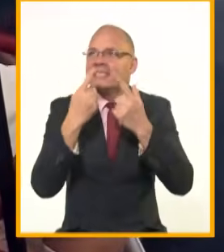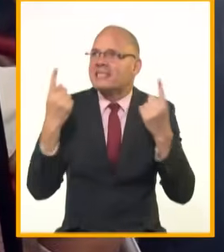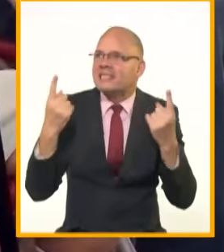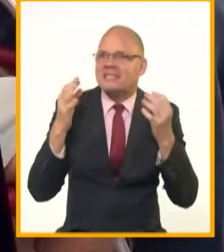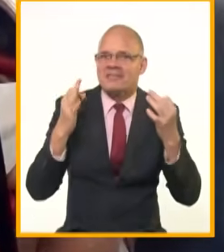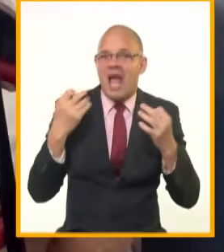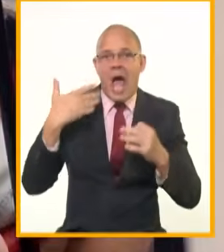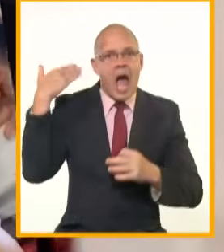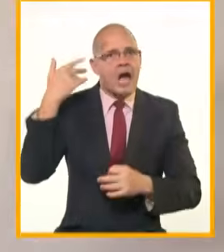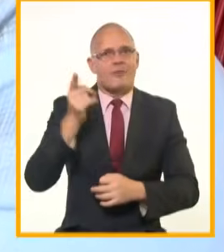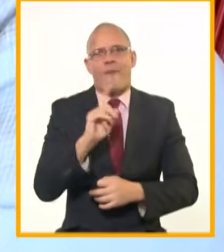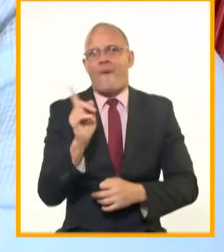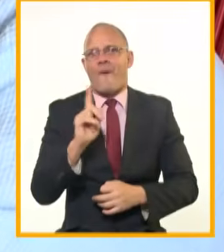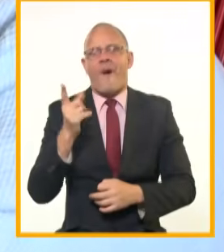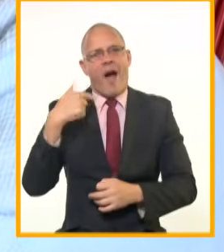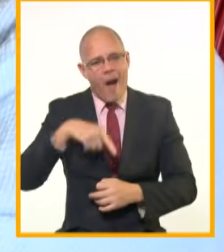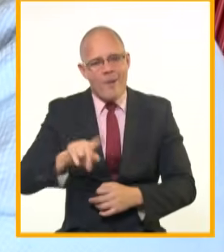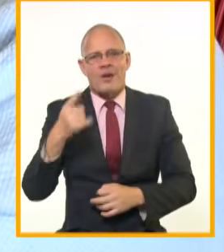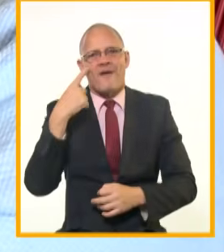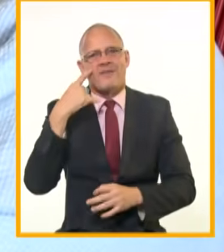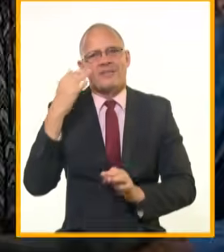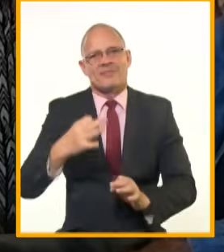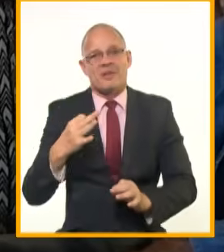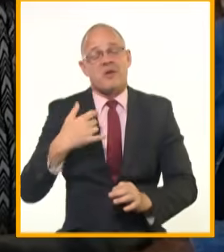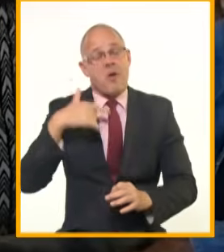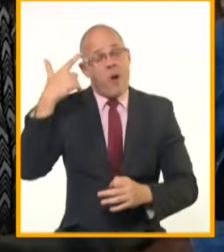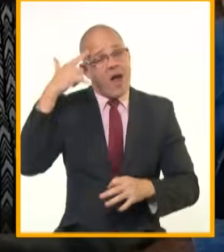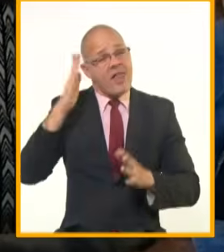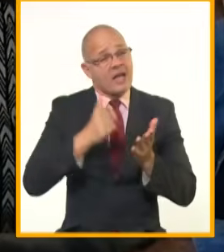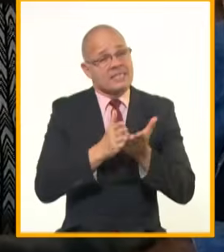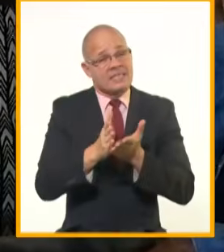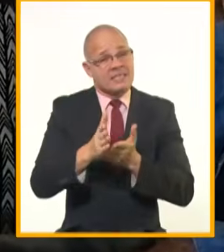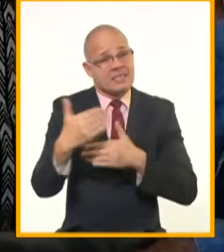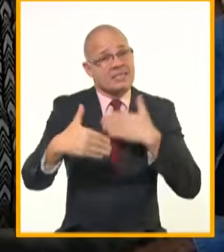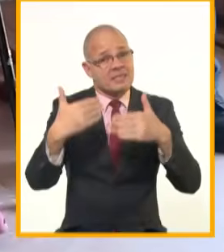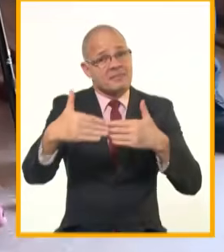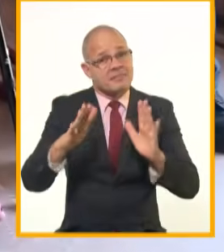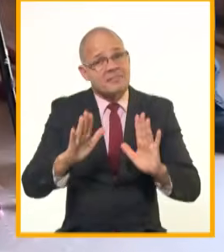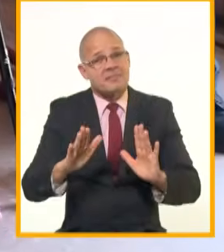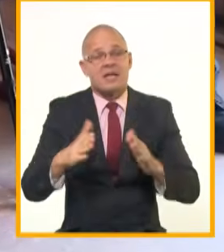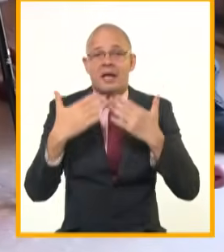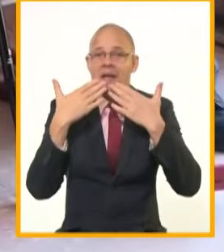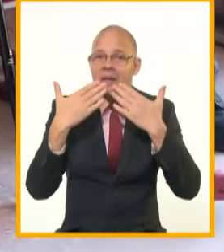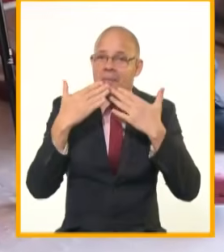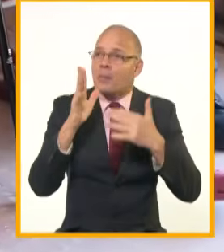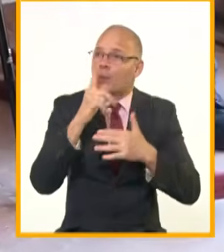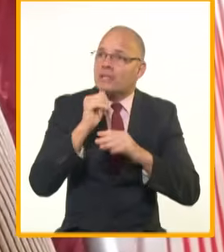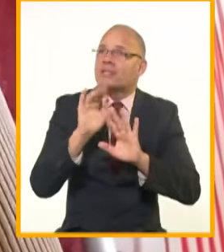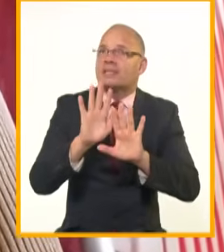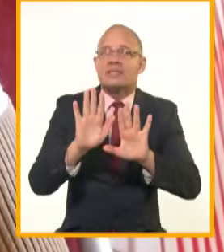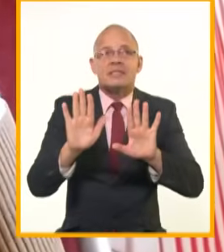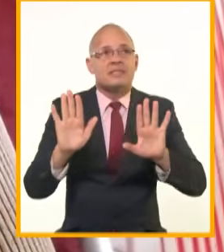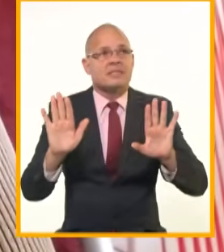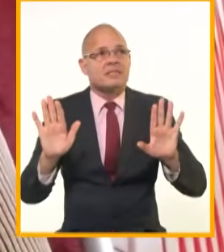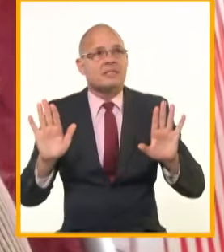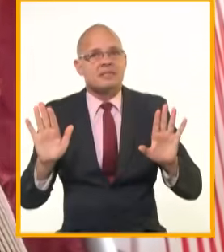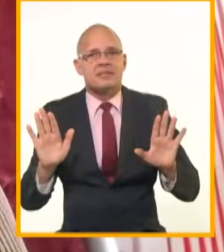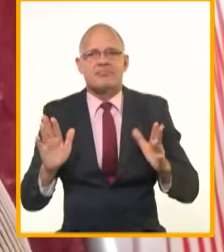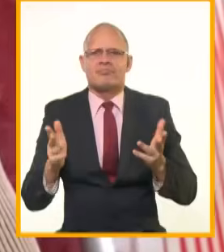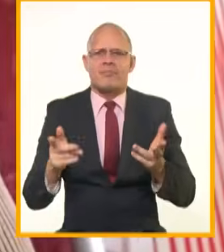lo vivimos. Pienso que todo siga igual, que sea con todo bastante, que se reúnan más